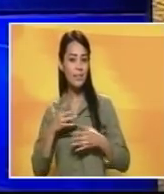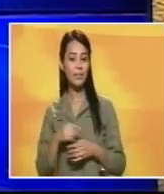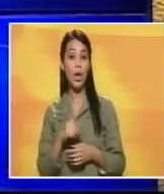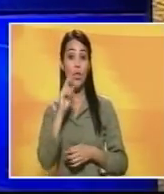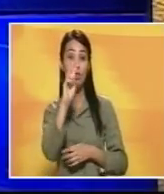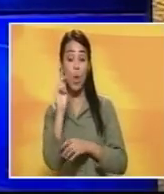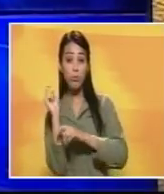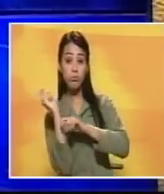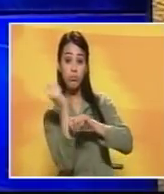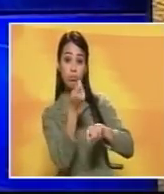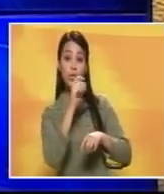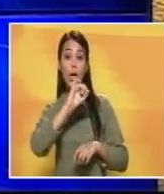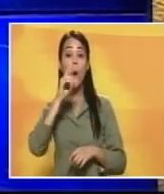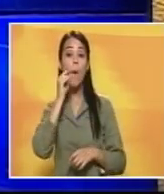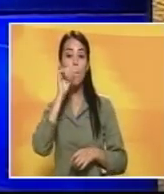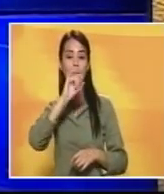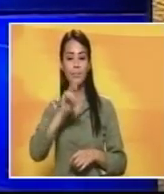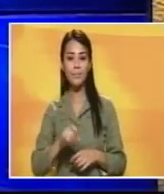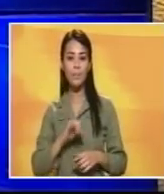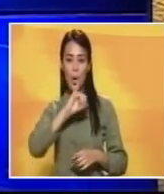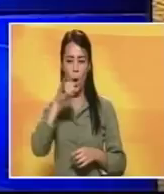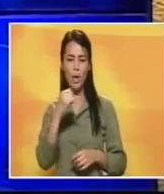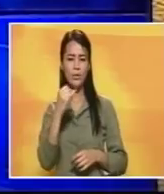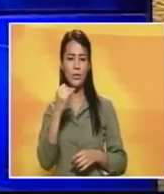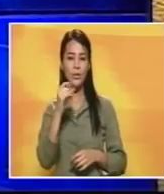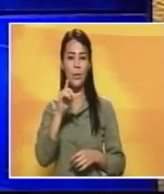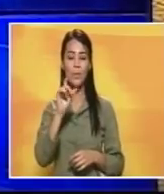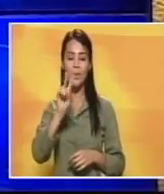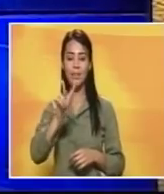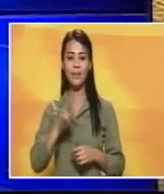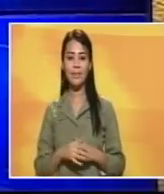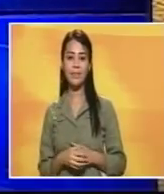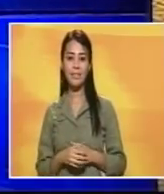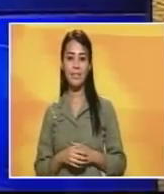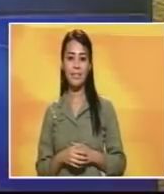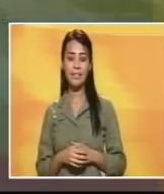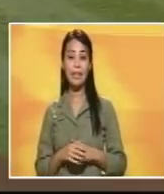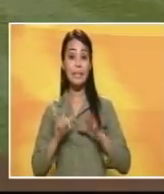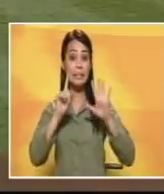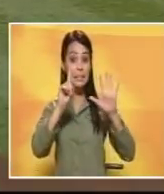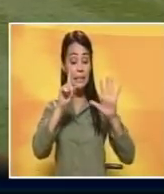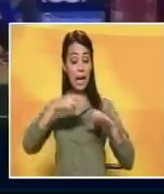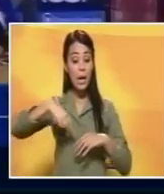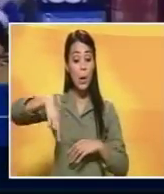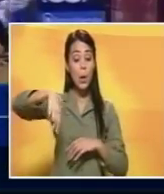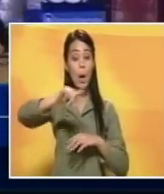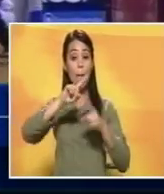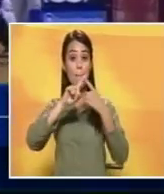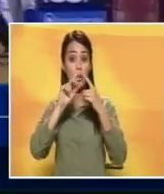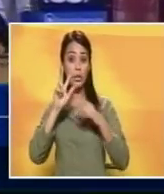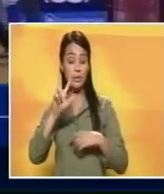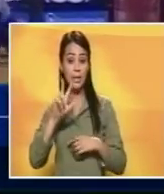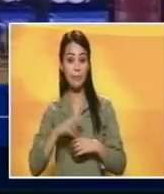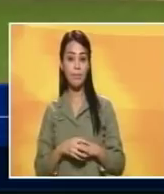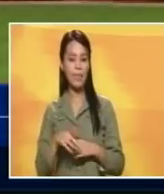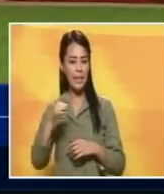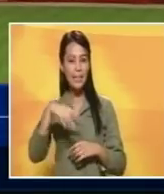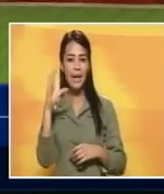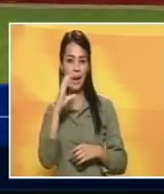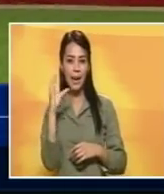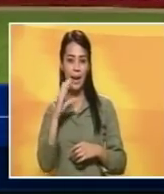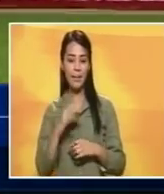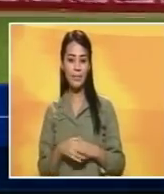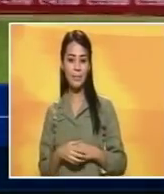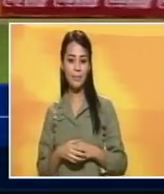de Jesús Valdés para derrotar a su eterno rival Leones del Caracas 6-3. Nos vamos al Estadio Universitario de Caracas. Primera